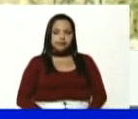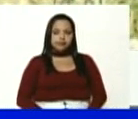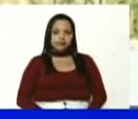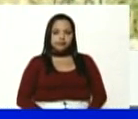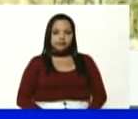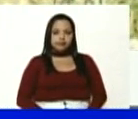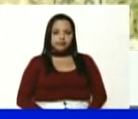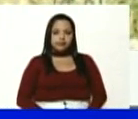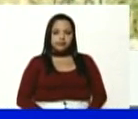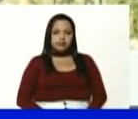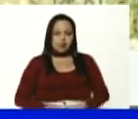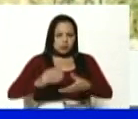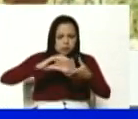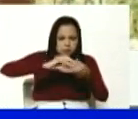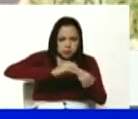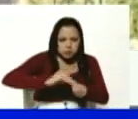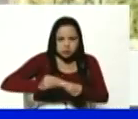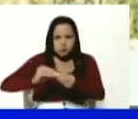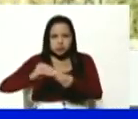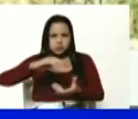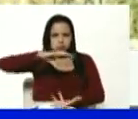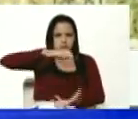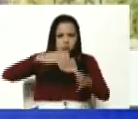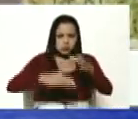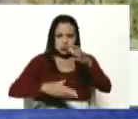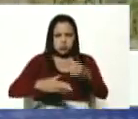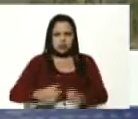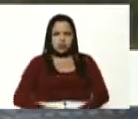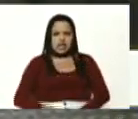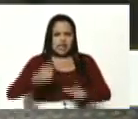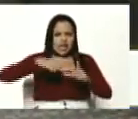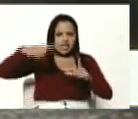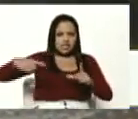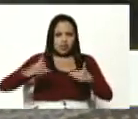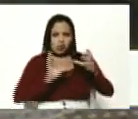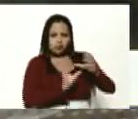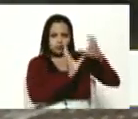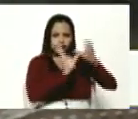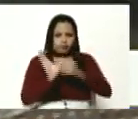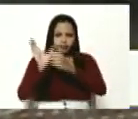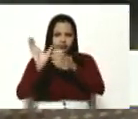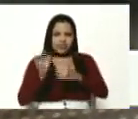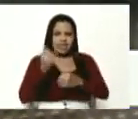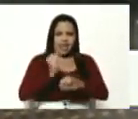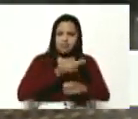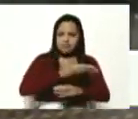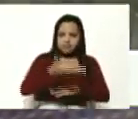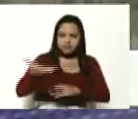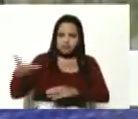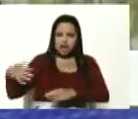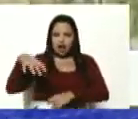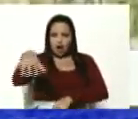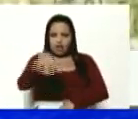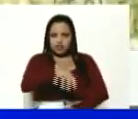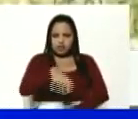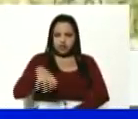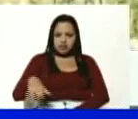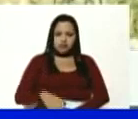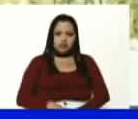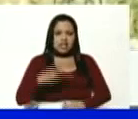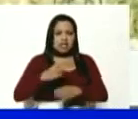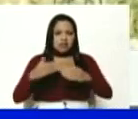nos ensamblamos recuperamos 1500 transformadores que estamos repartiendo los estados a avanzar